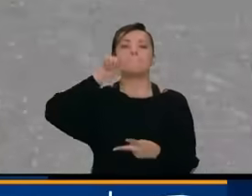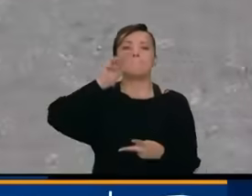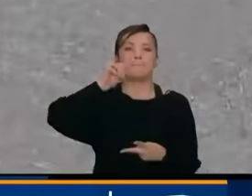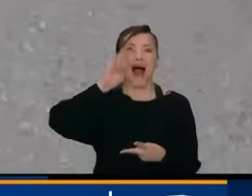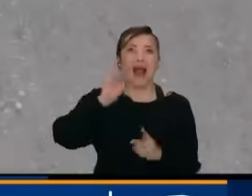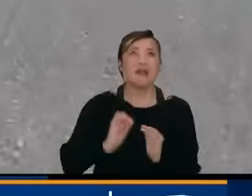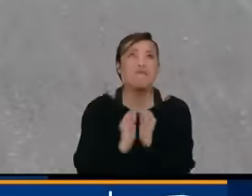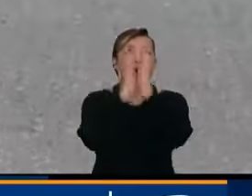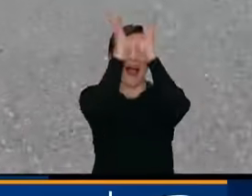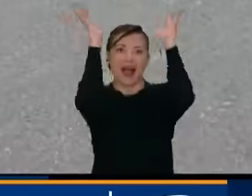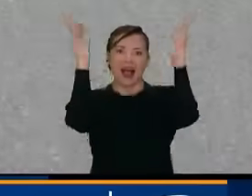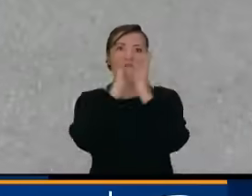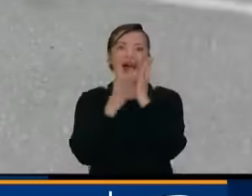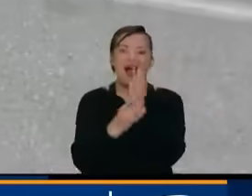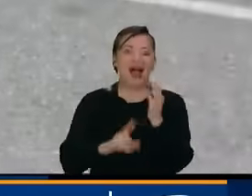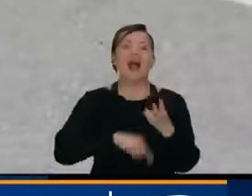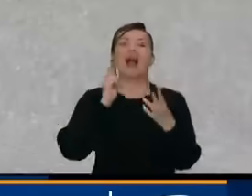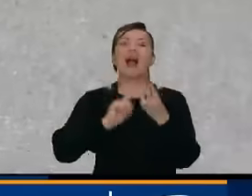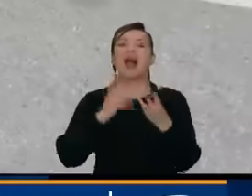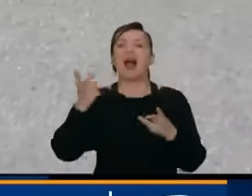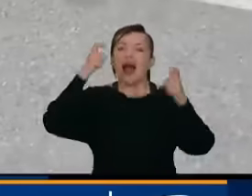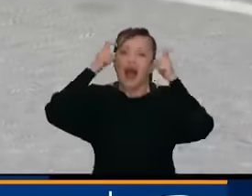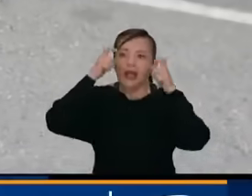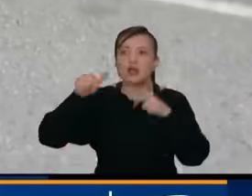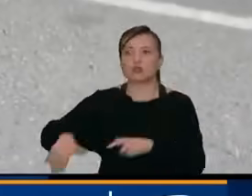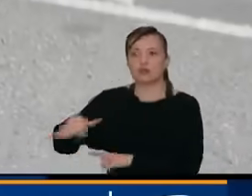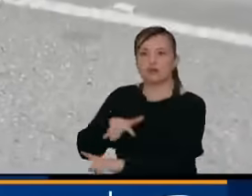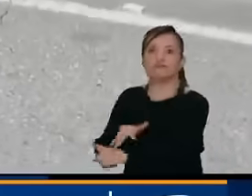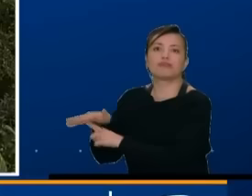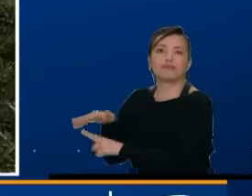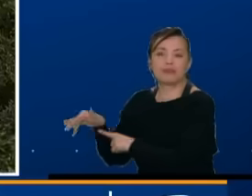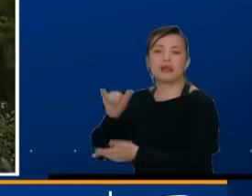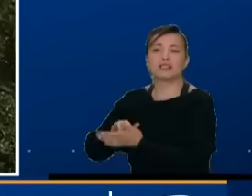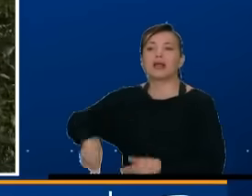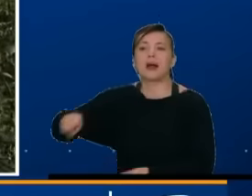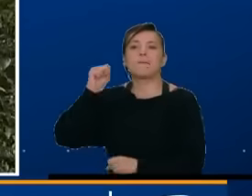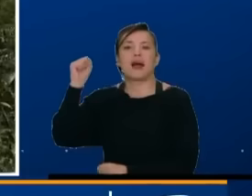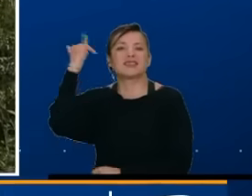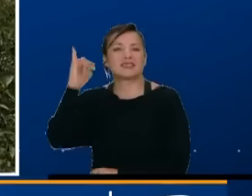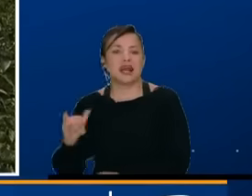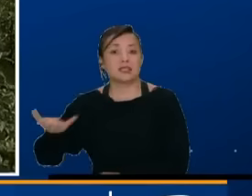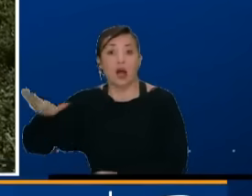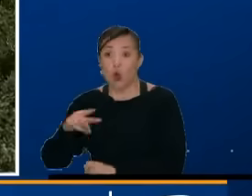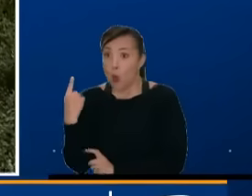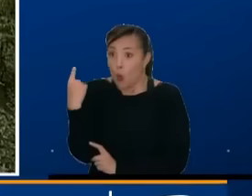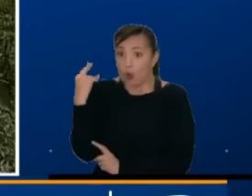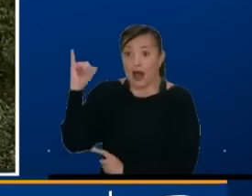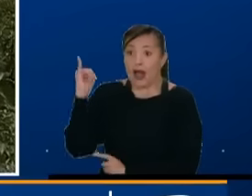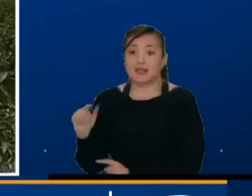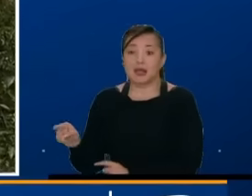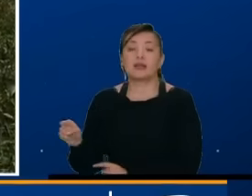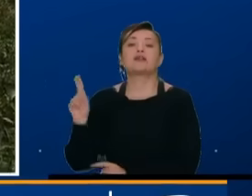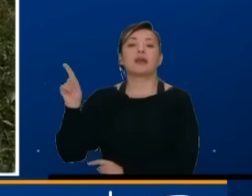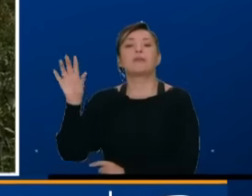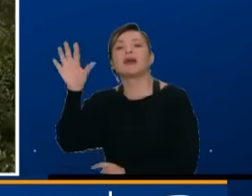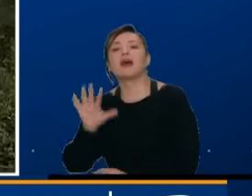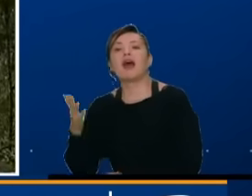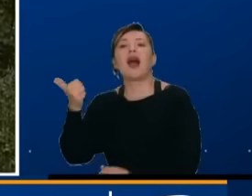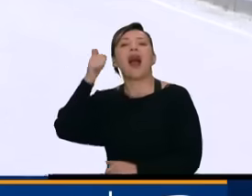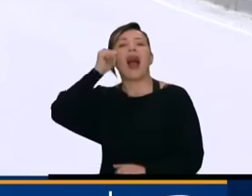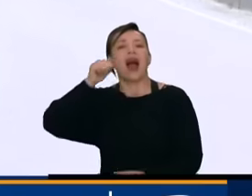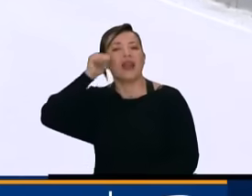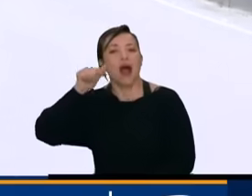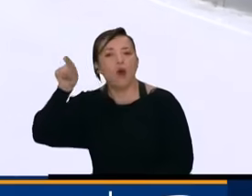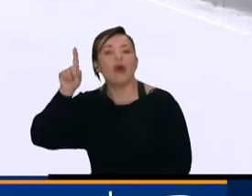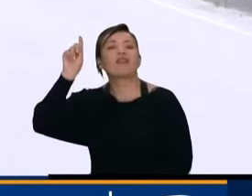de 500.000 habitantes que estamos ubicados en el departamento de Casanare, pero que no solamente del Casanare, el departamento de la Arauca, gran